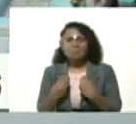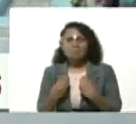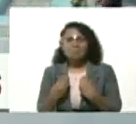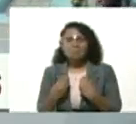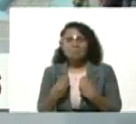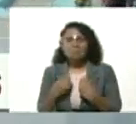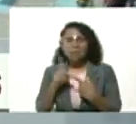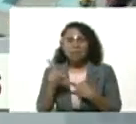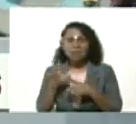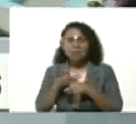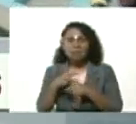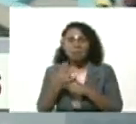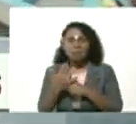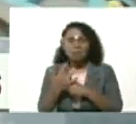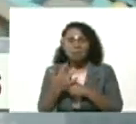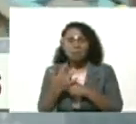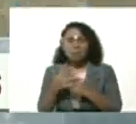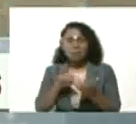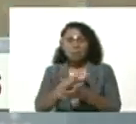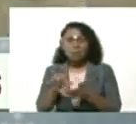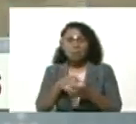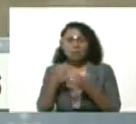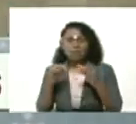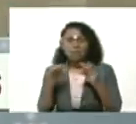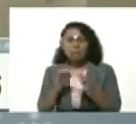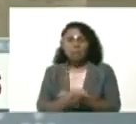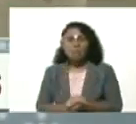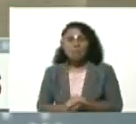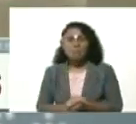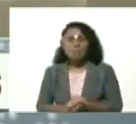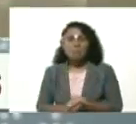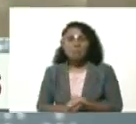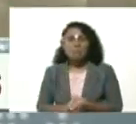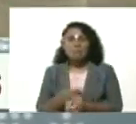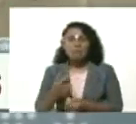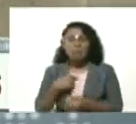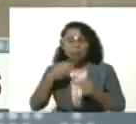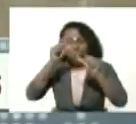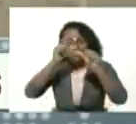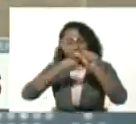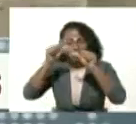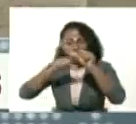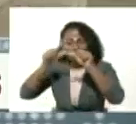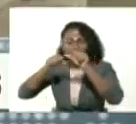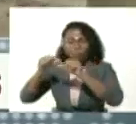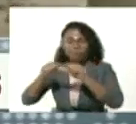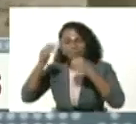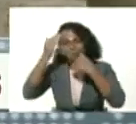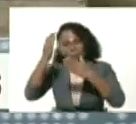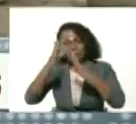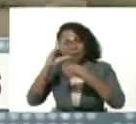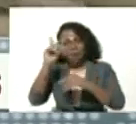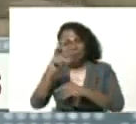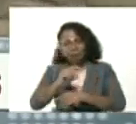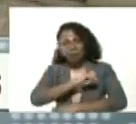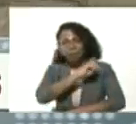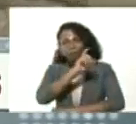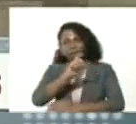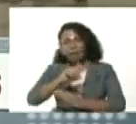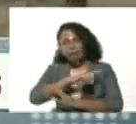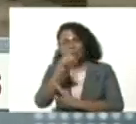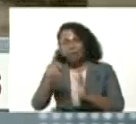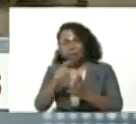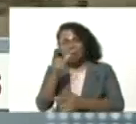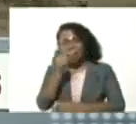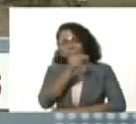estas circunstancias de desastre natural. Yo estaba revisando aquí, saludo también al general de división Castillo